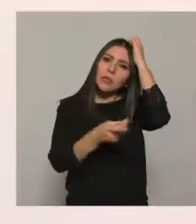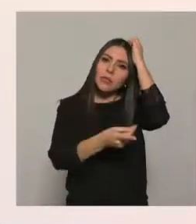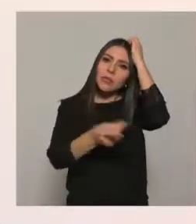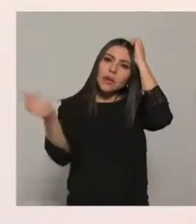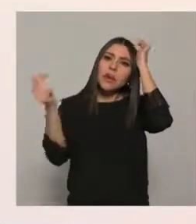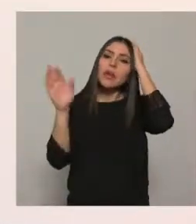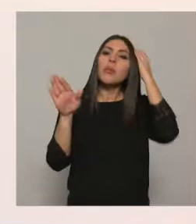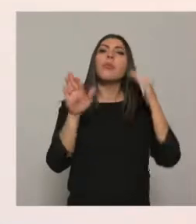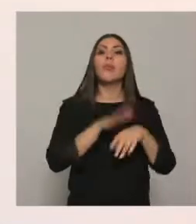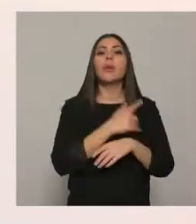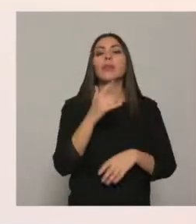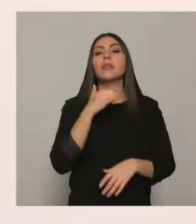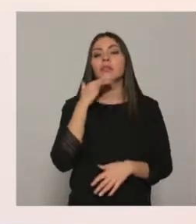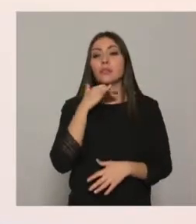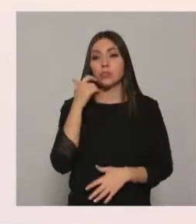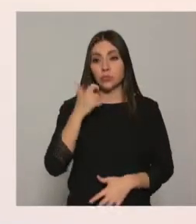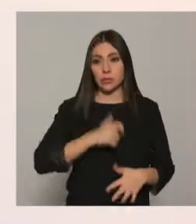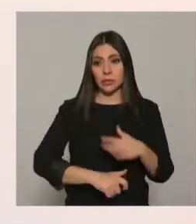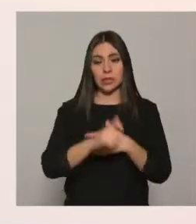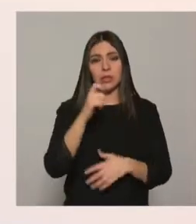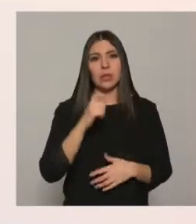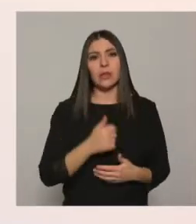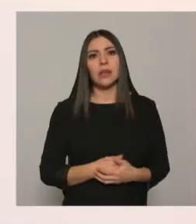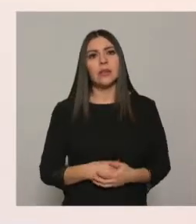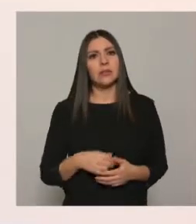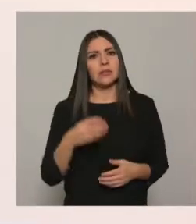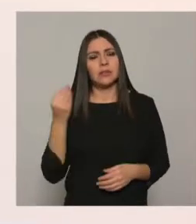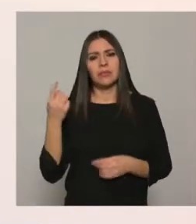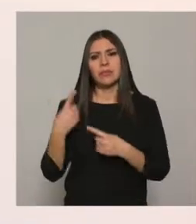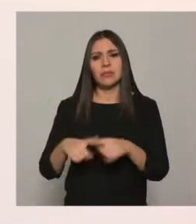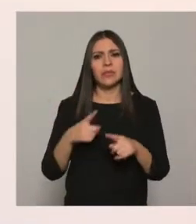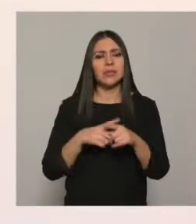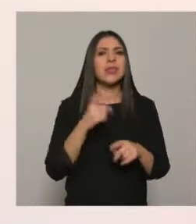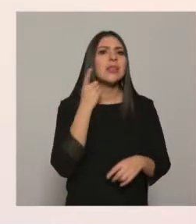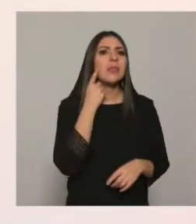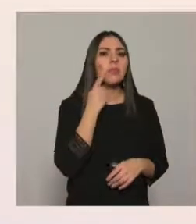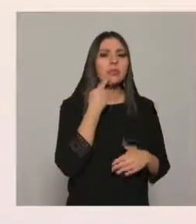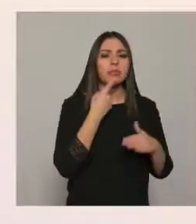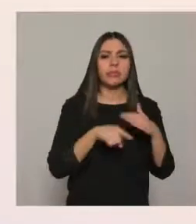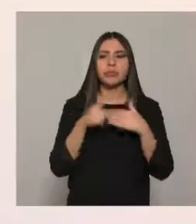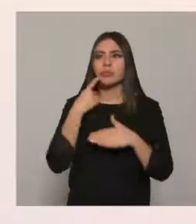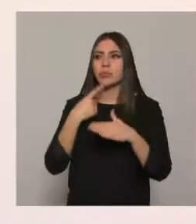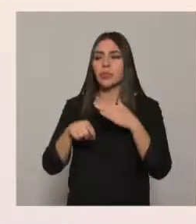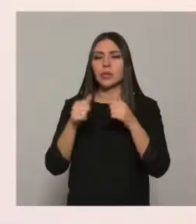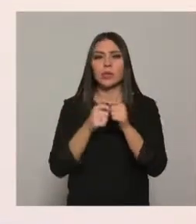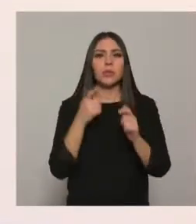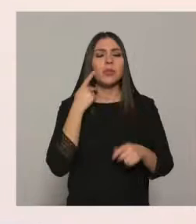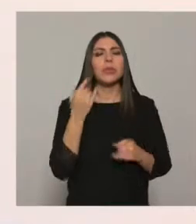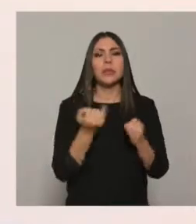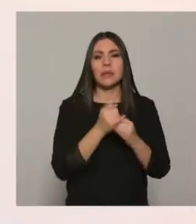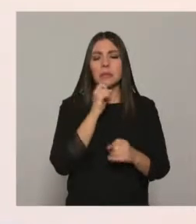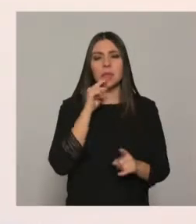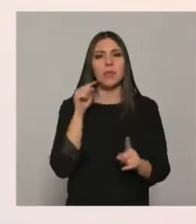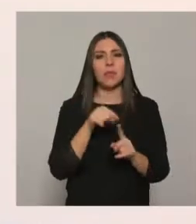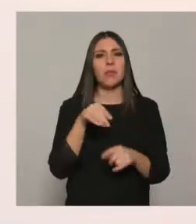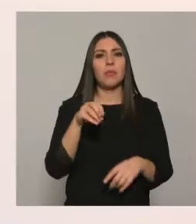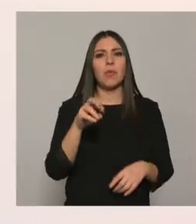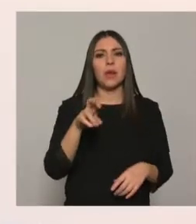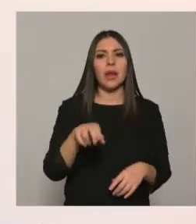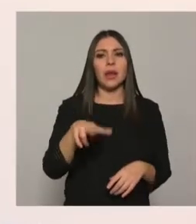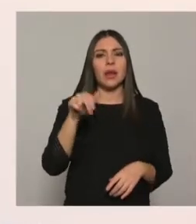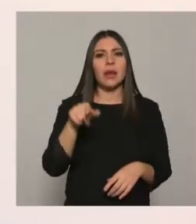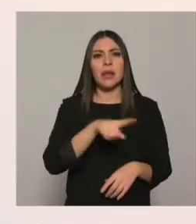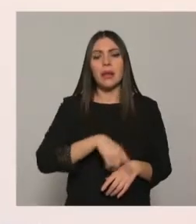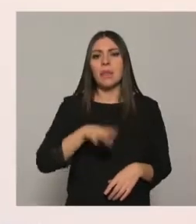de corrupción. Además de que pues hubo muchas quejas de los diputados de distintos partidos, incluso de Morena mismo, que hay un